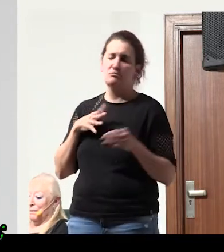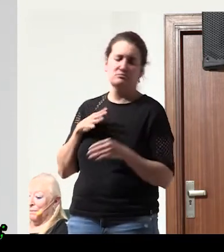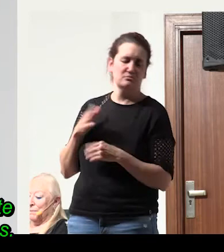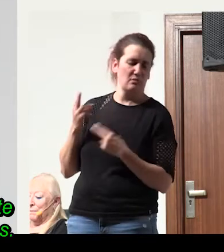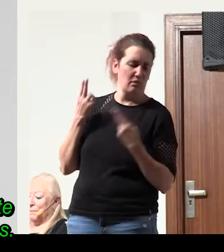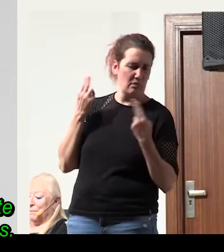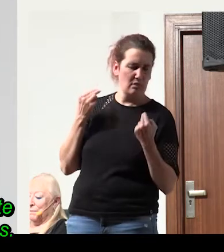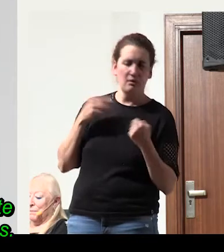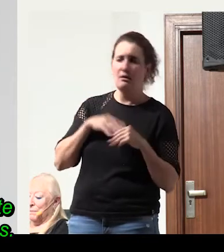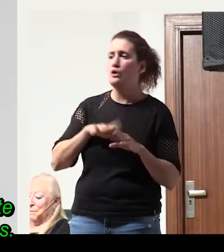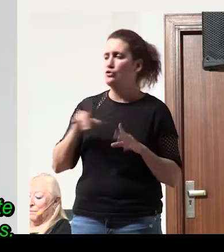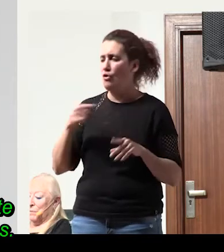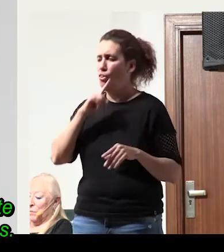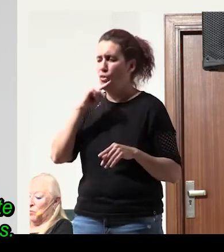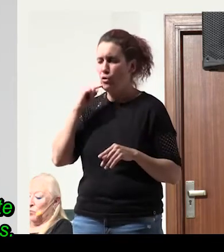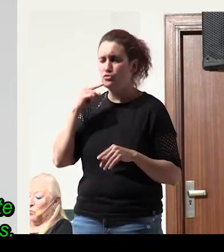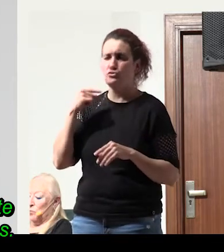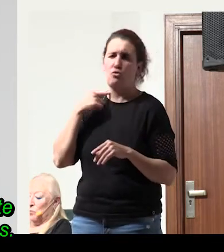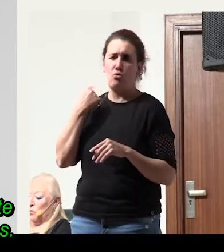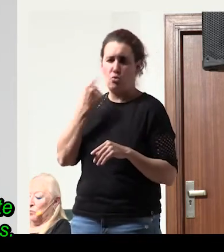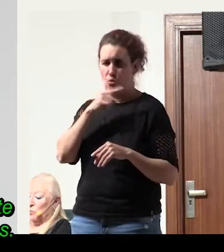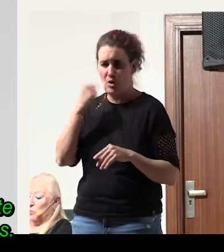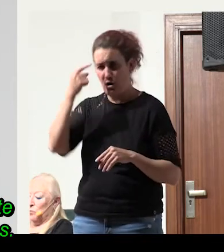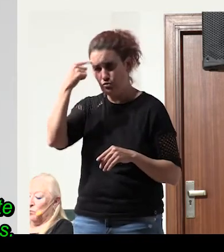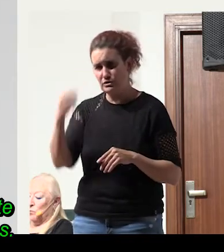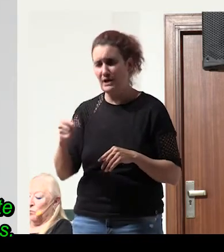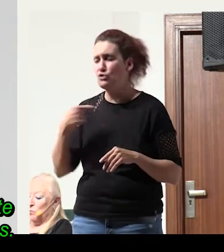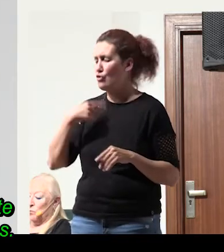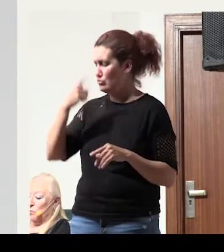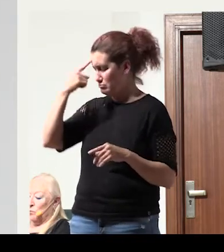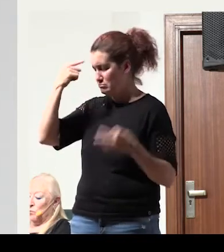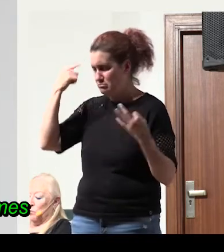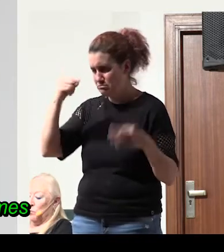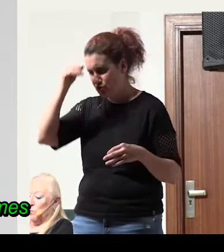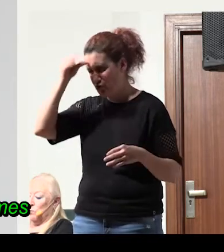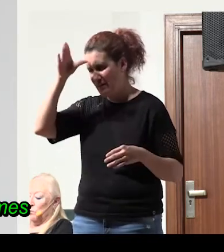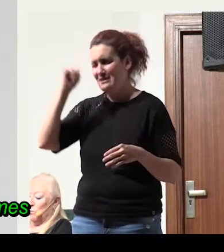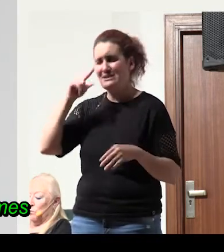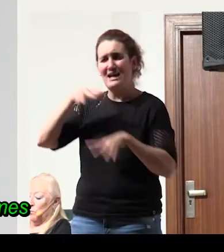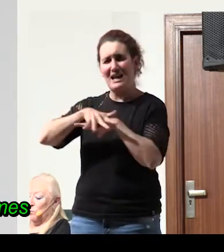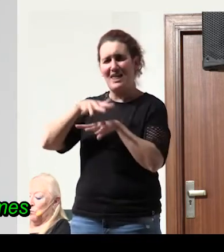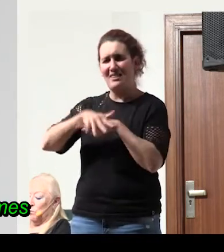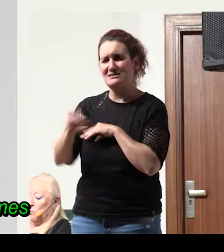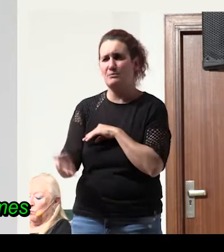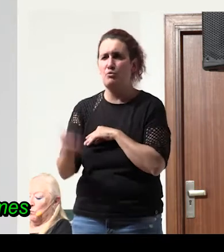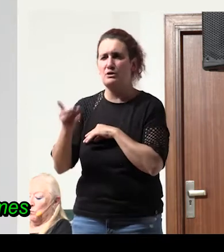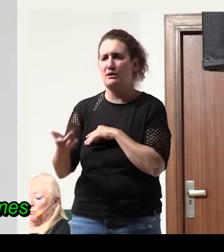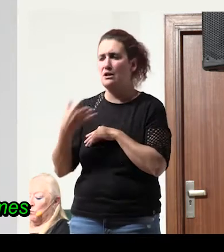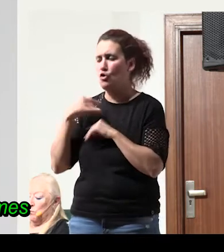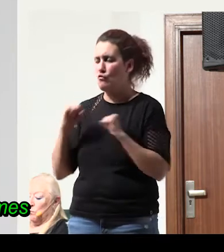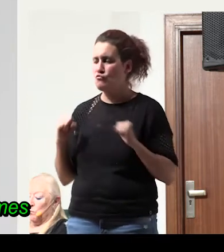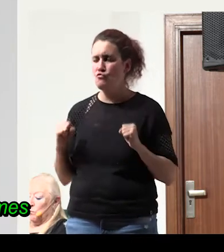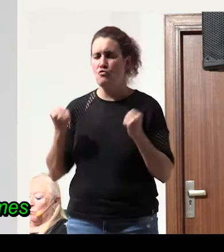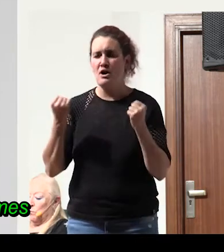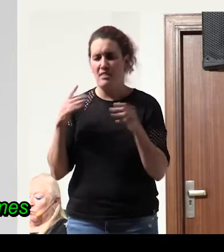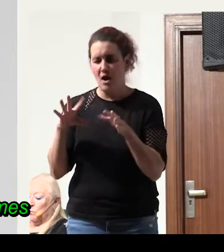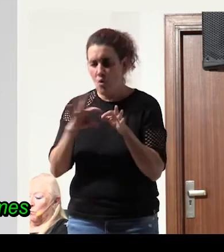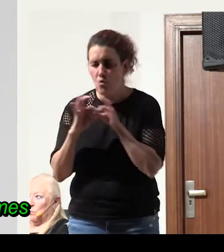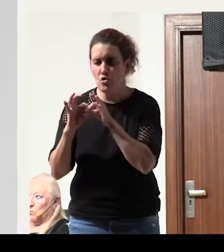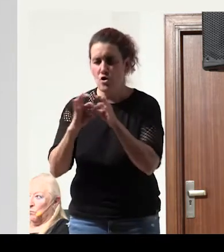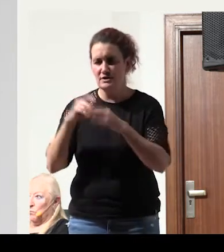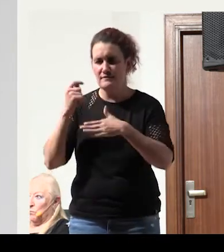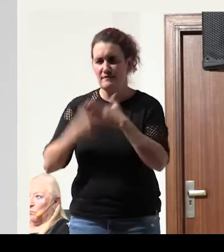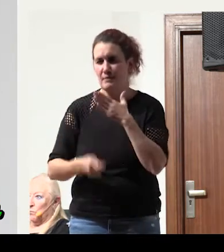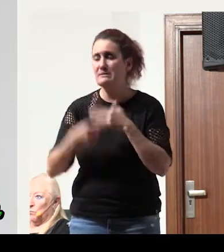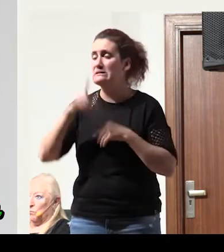ese duelo. Soy absolutamente consciente de la importancia de las redes. Saco fuerza de las uniones firmes y también de las